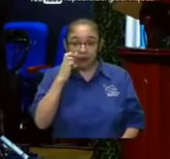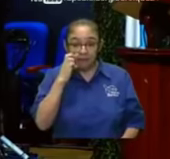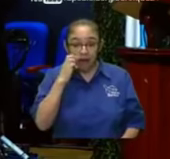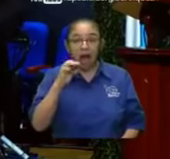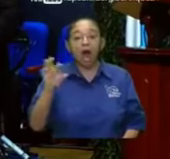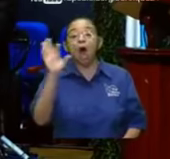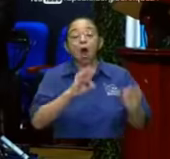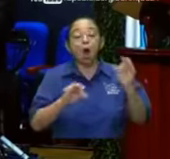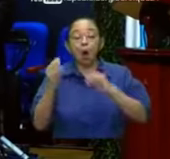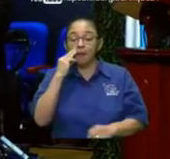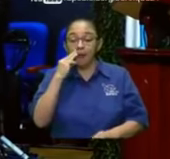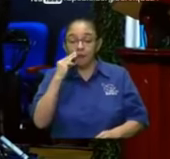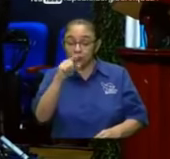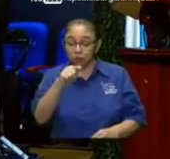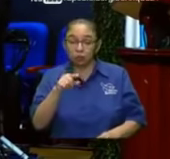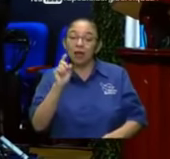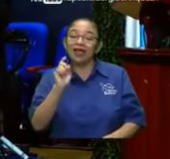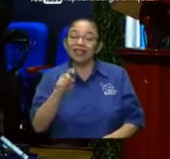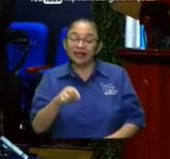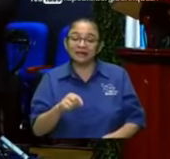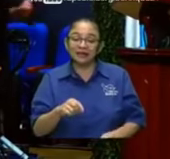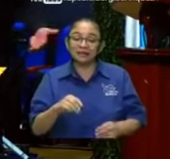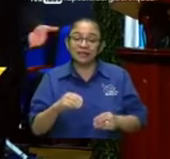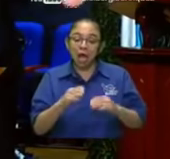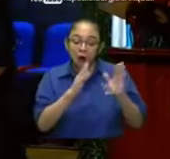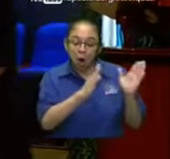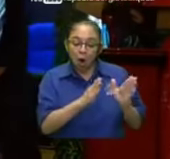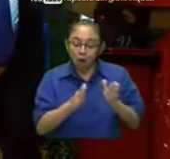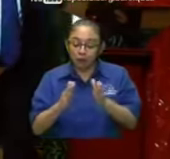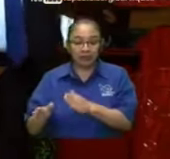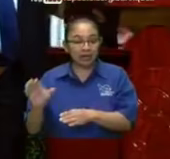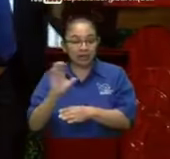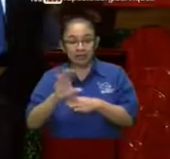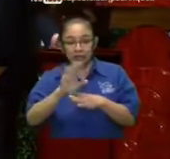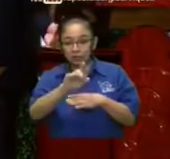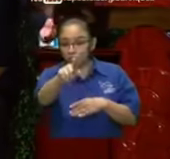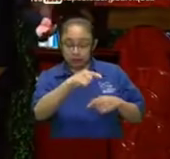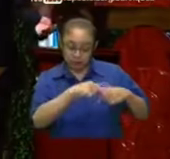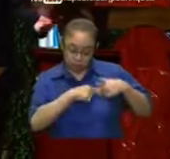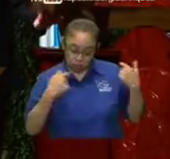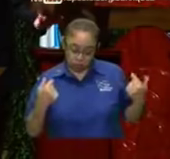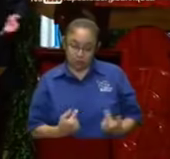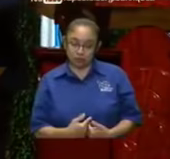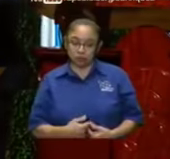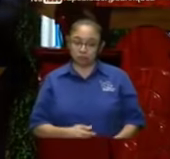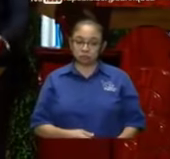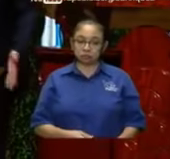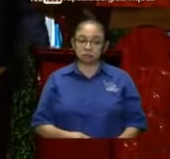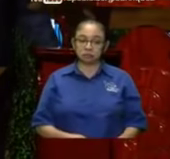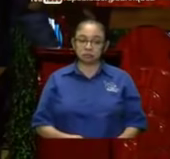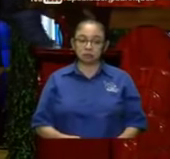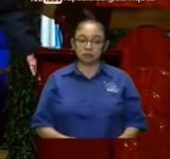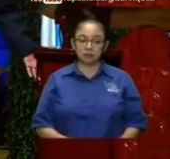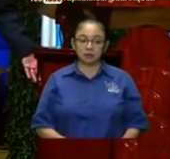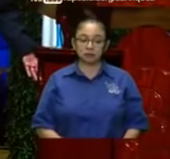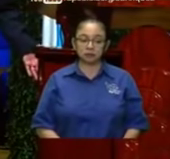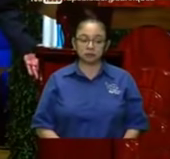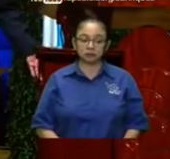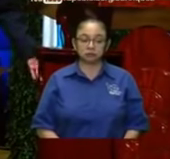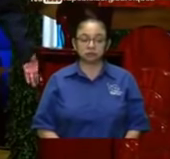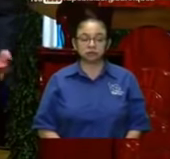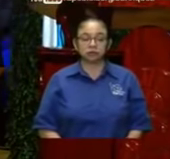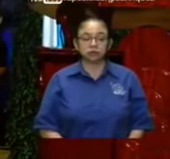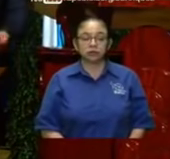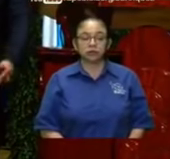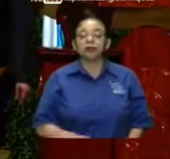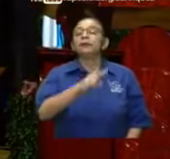en arreglar las cosas. Porque este hombre, nunca me has dado nada, pero si le había dado la herencia,